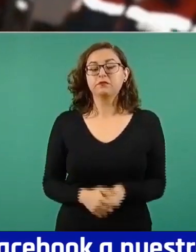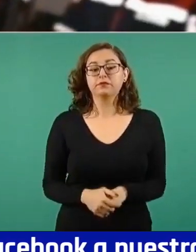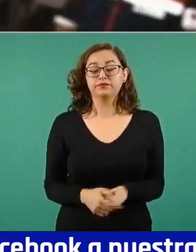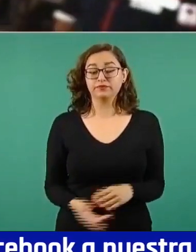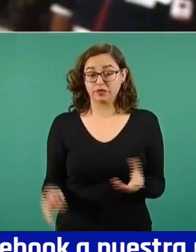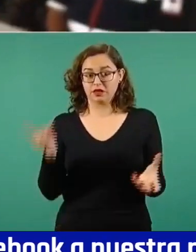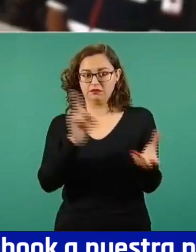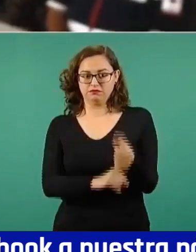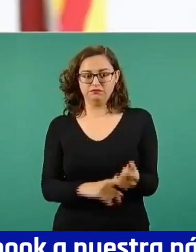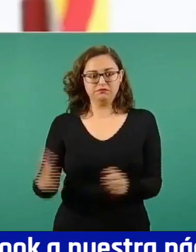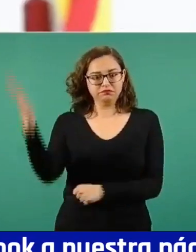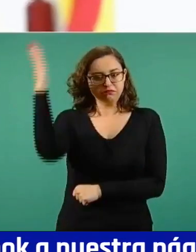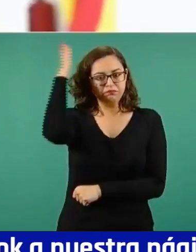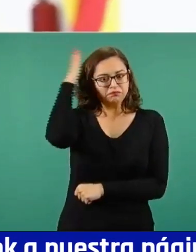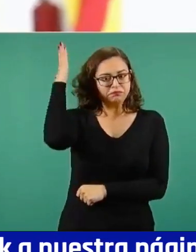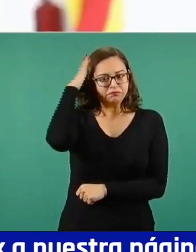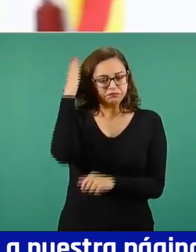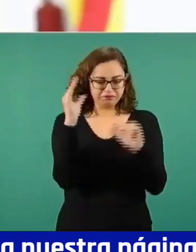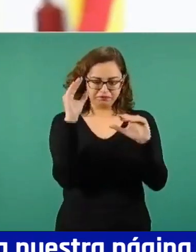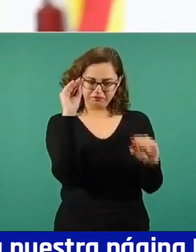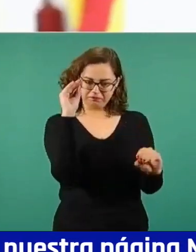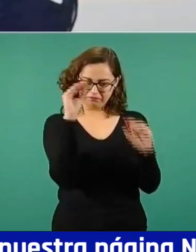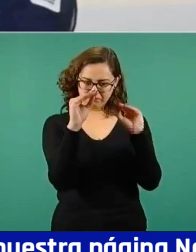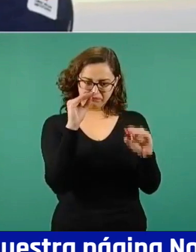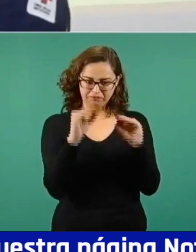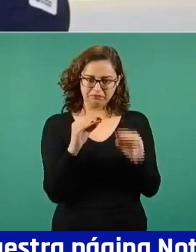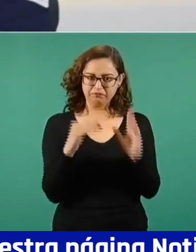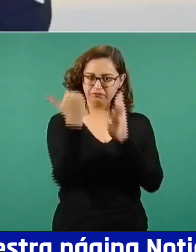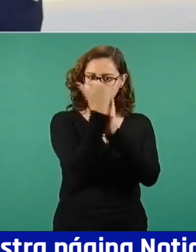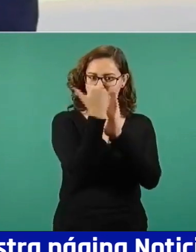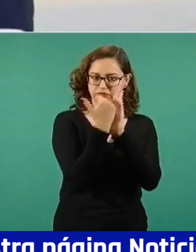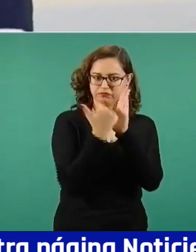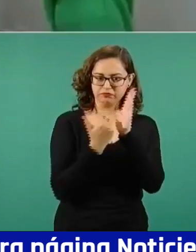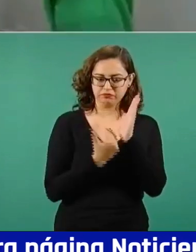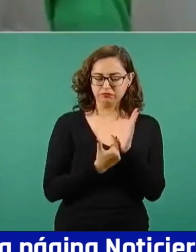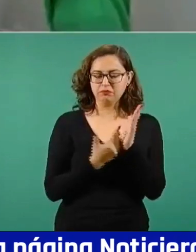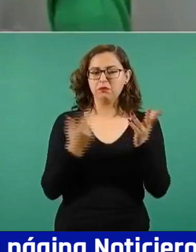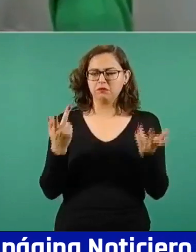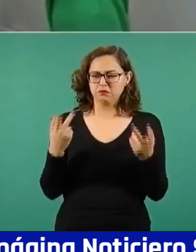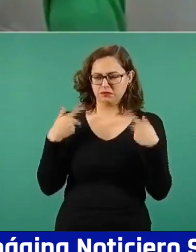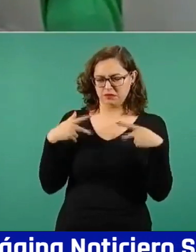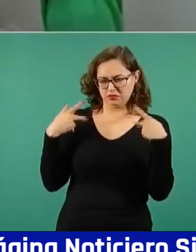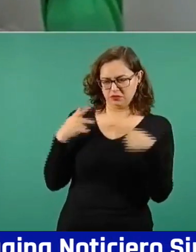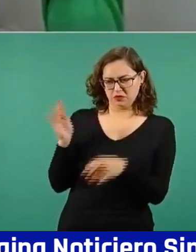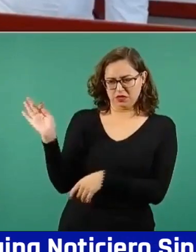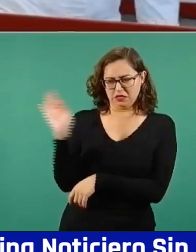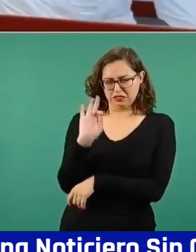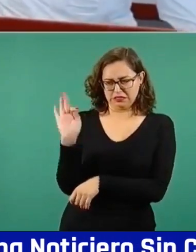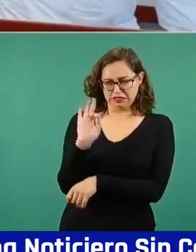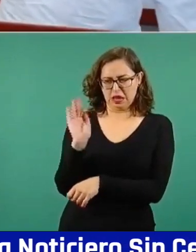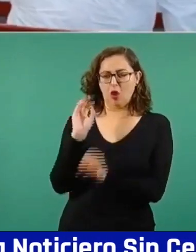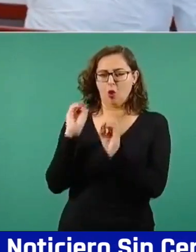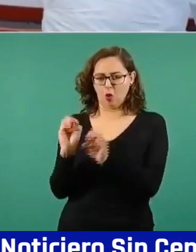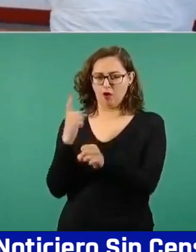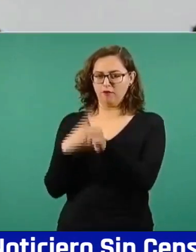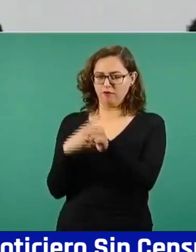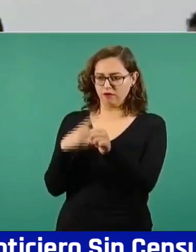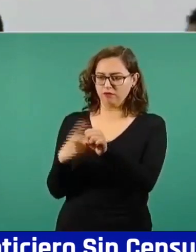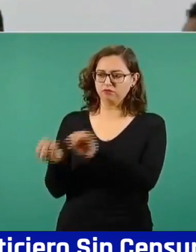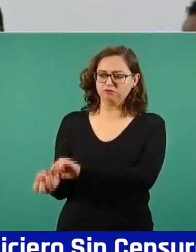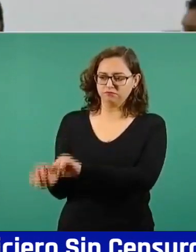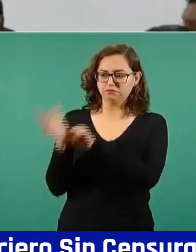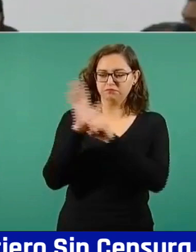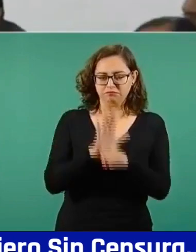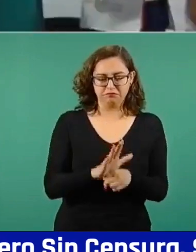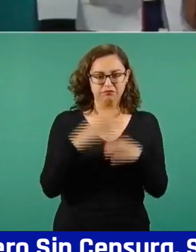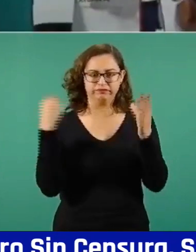de bioseguridad que contiene los protocolos para la atención de pacientes sospechosos o confirmados de COVID-19. Se